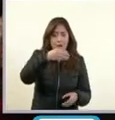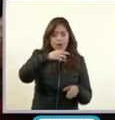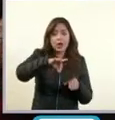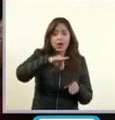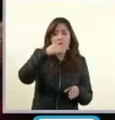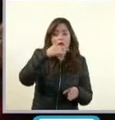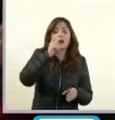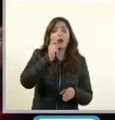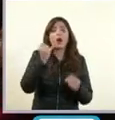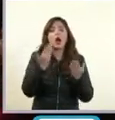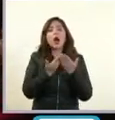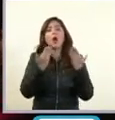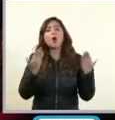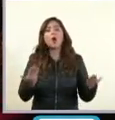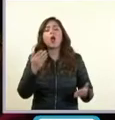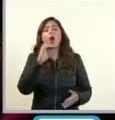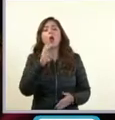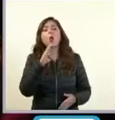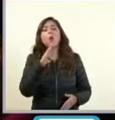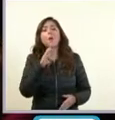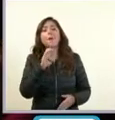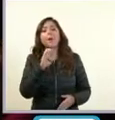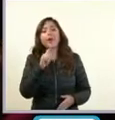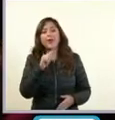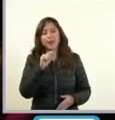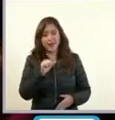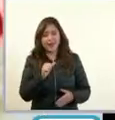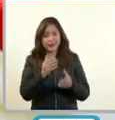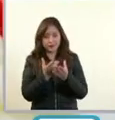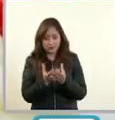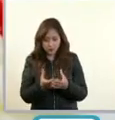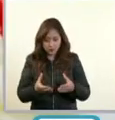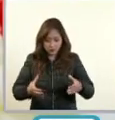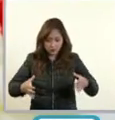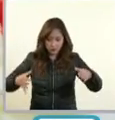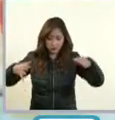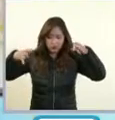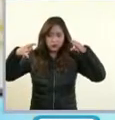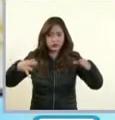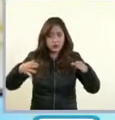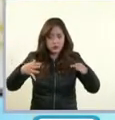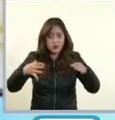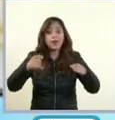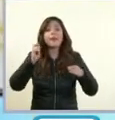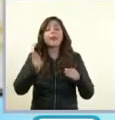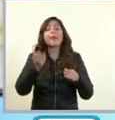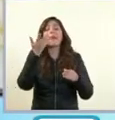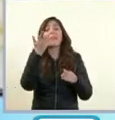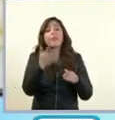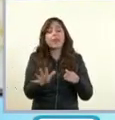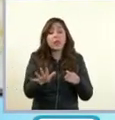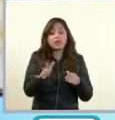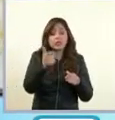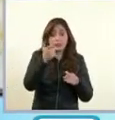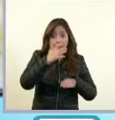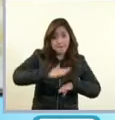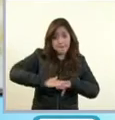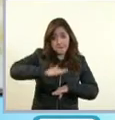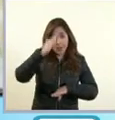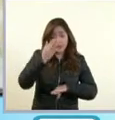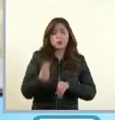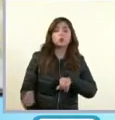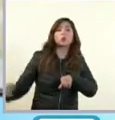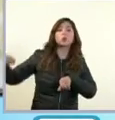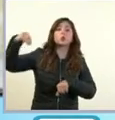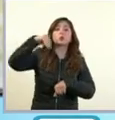venden la cubeta. ¿Sí? Los combos te vienen con cubeta Ay, no, sí. y vienen Mira, por 10 pesos las más. crepas que yo decía. Se hace